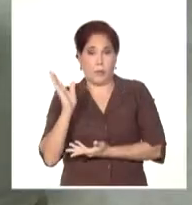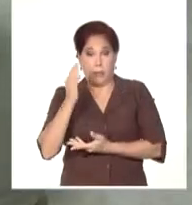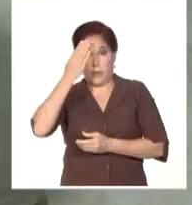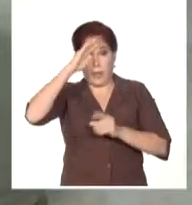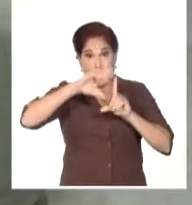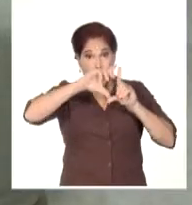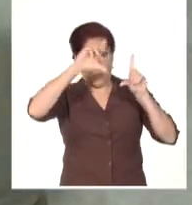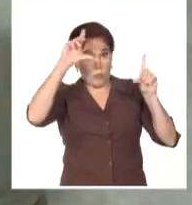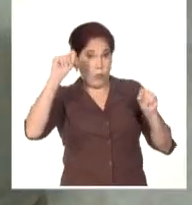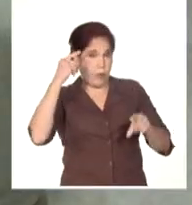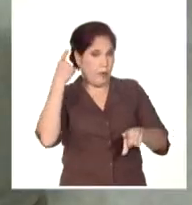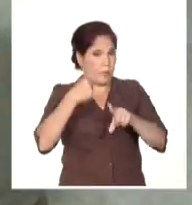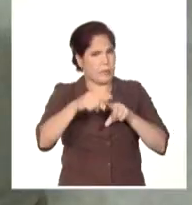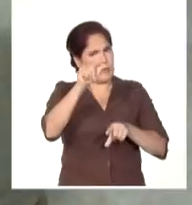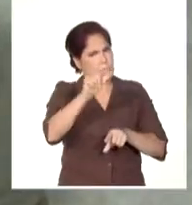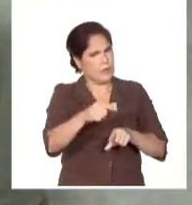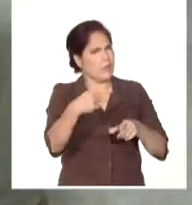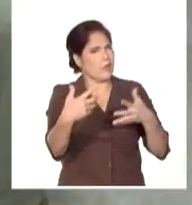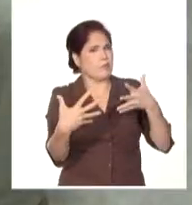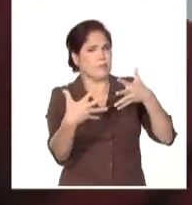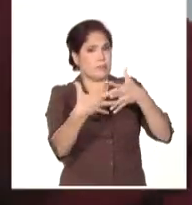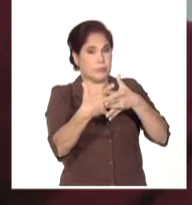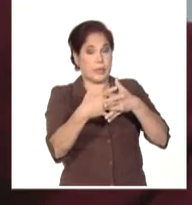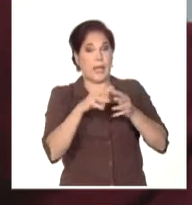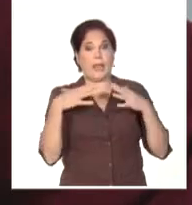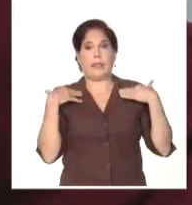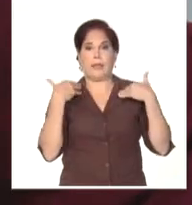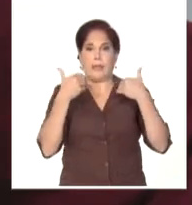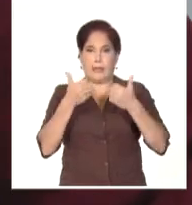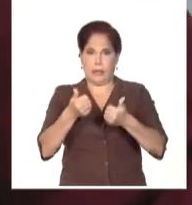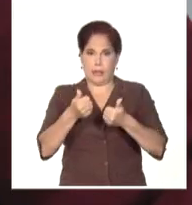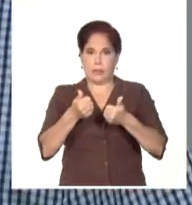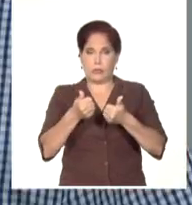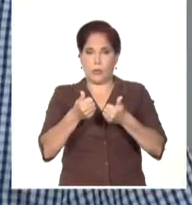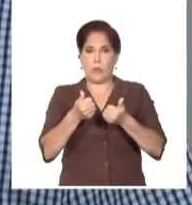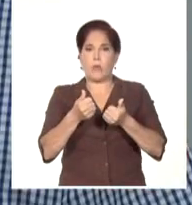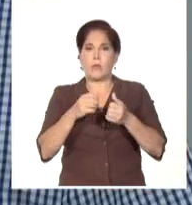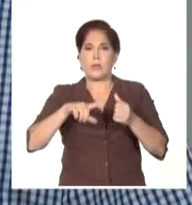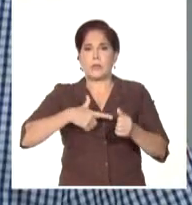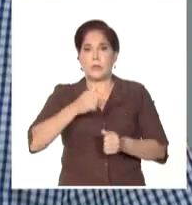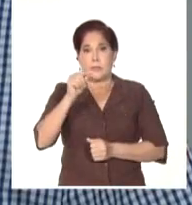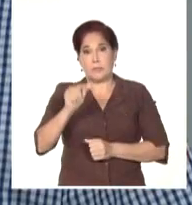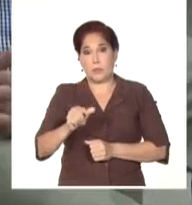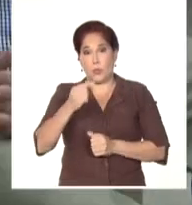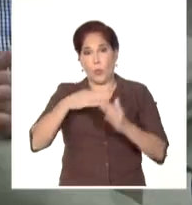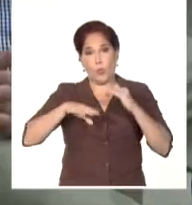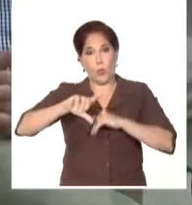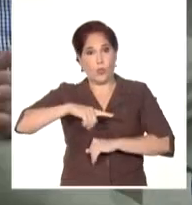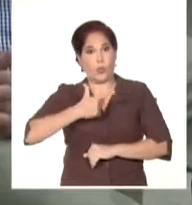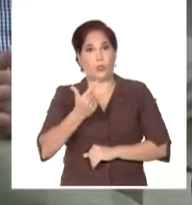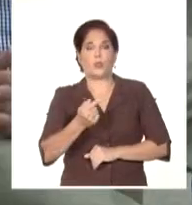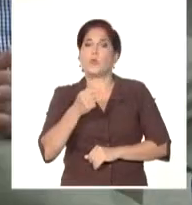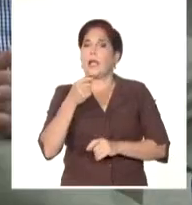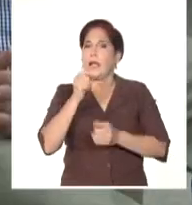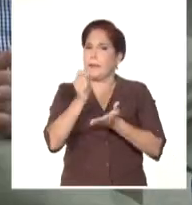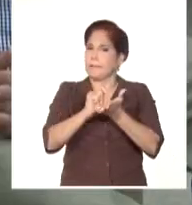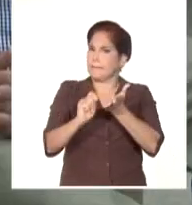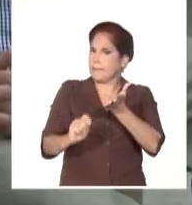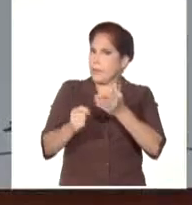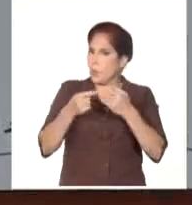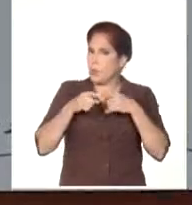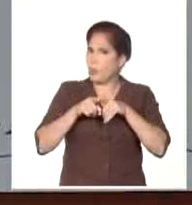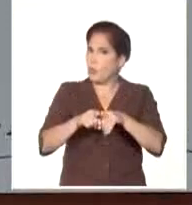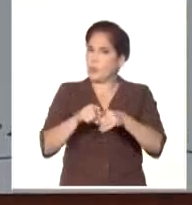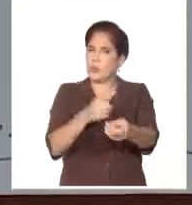de Alexis Triana. El director del Centro Multimedial del Ministerio de Cultura hizo pública la nota que acompaña